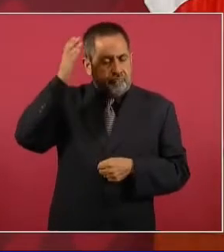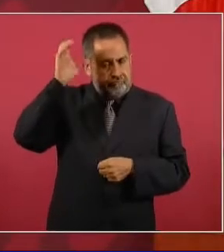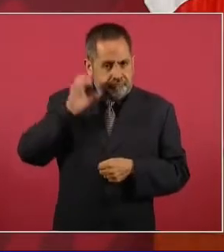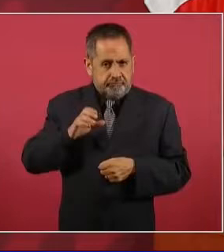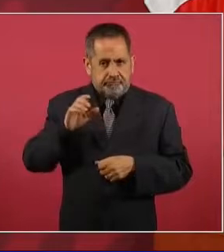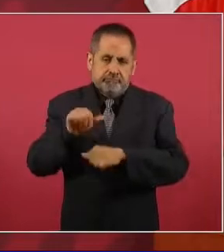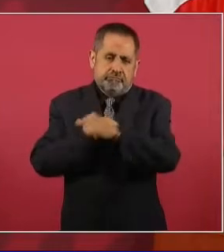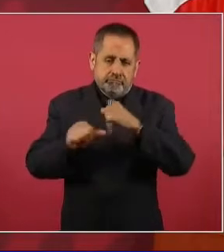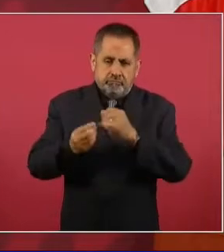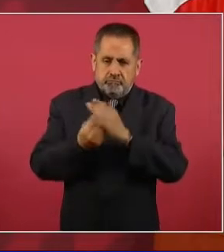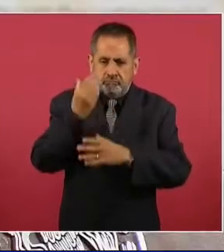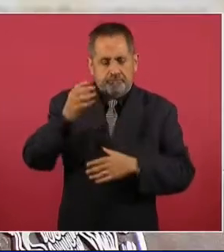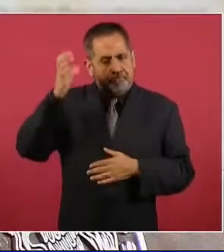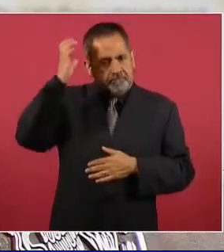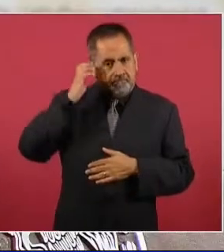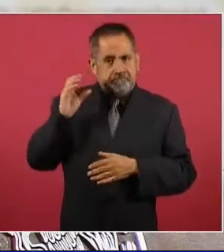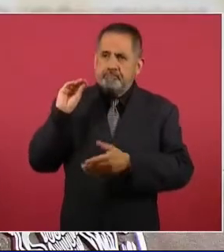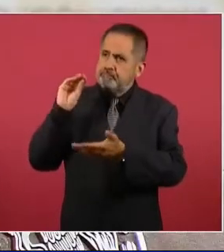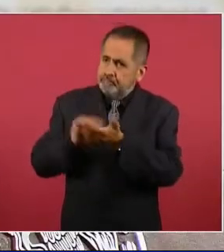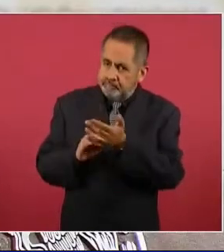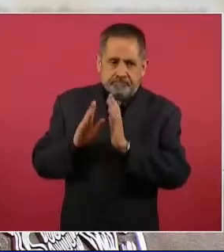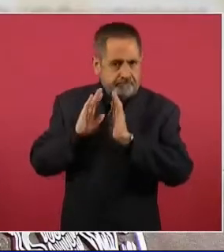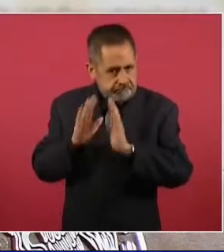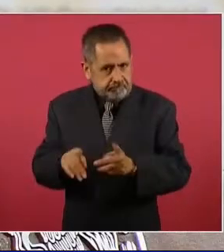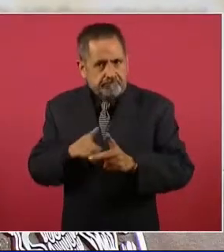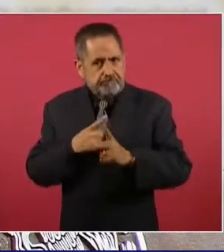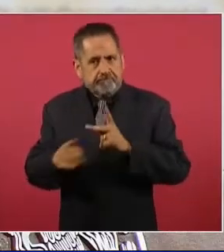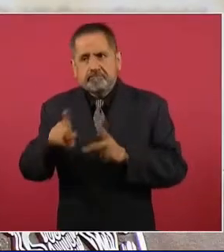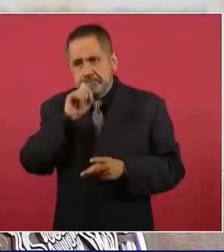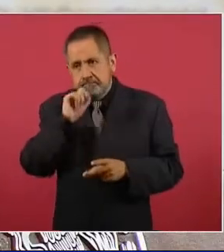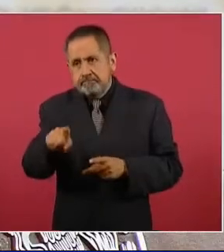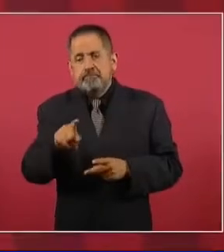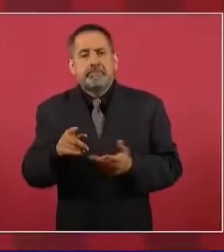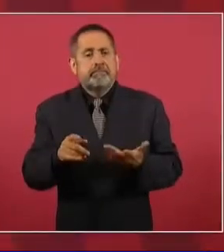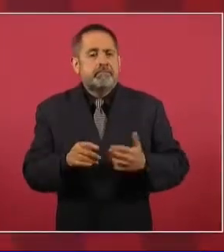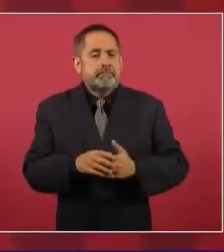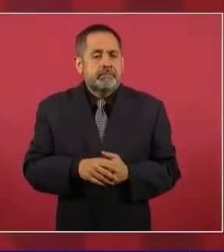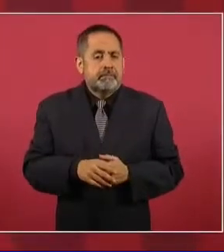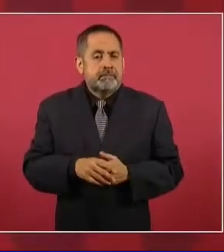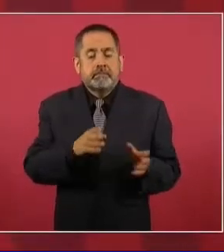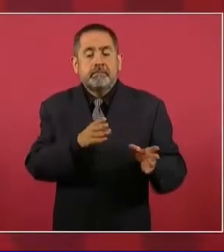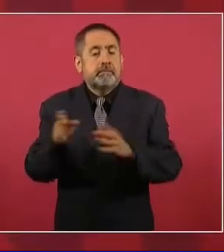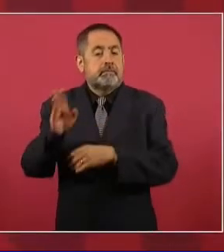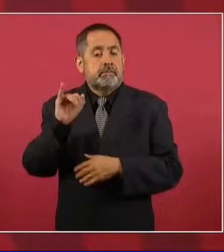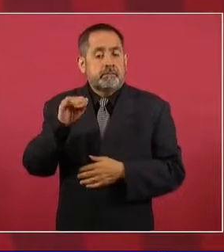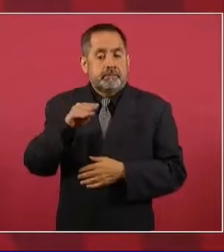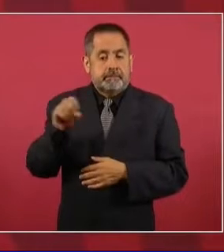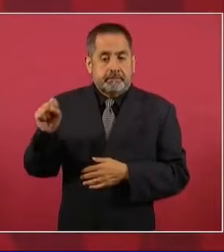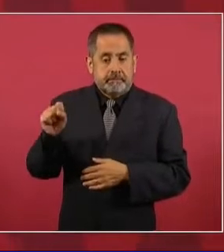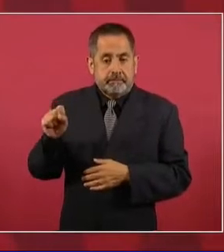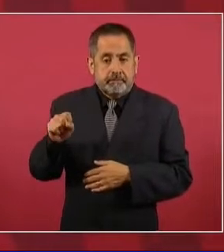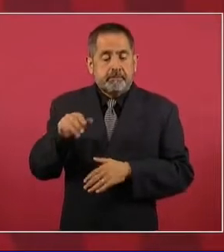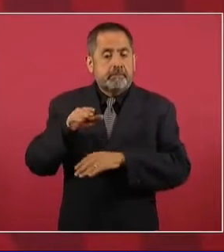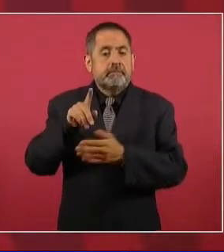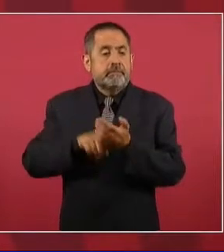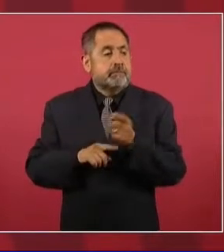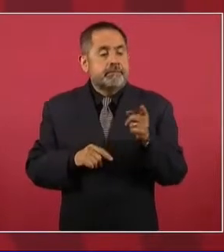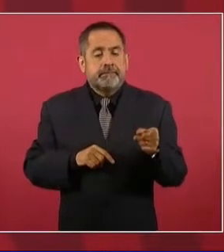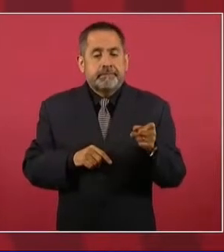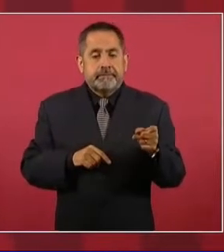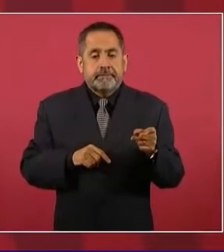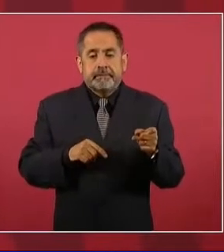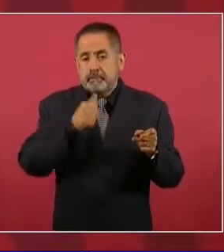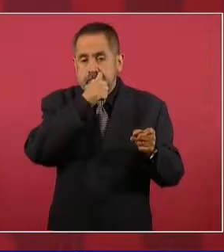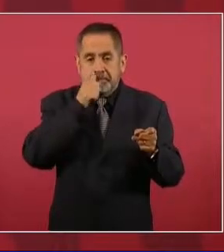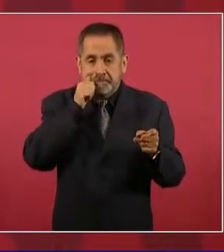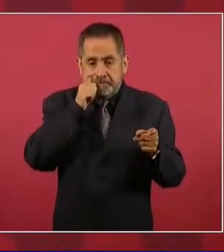sustitución del anterior, que estamos en esa misma situación. Sobre los del Seguro Social, en el caso de